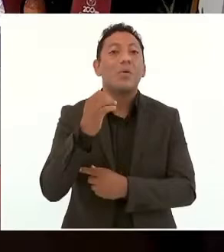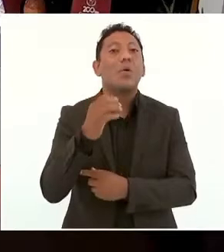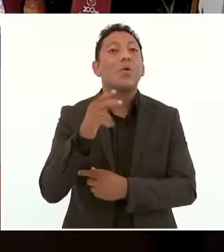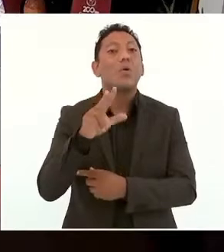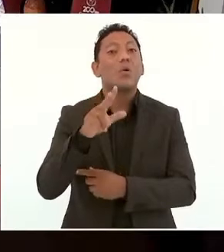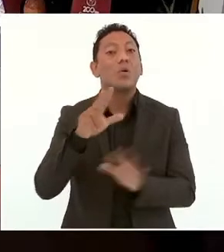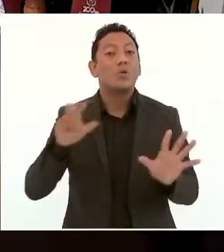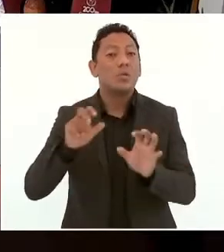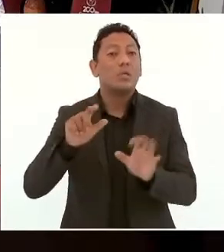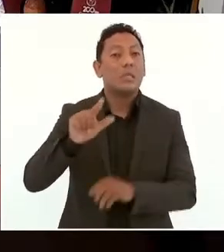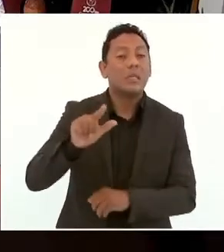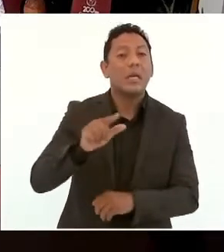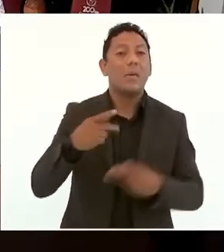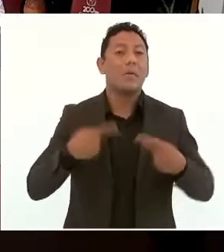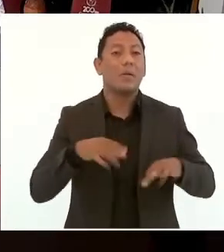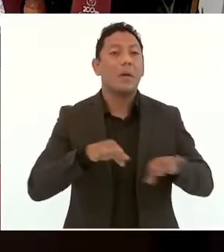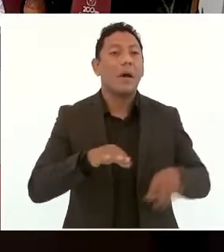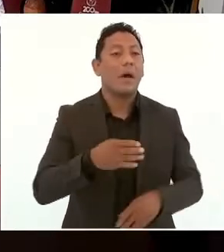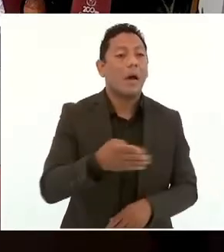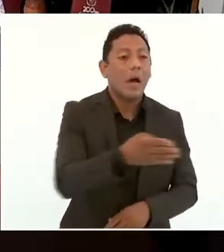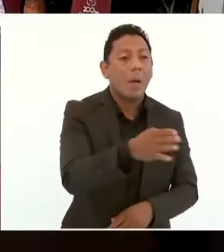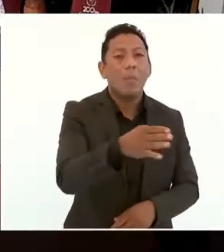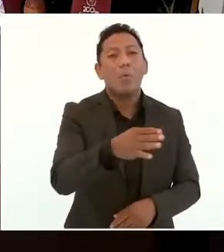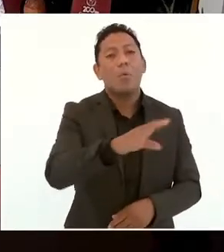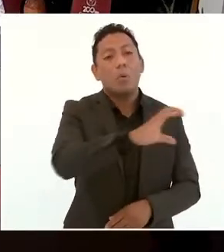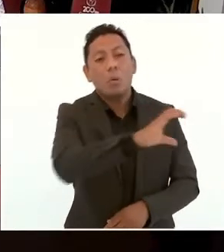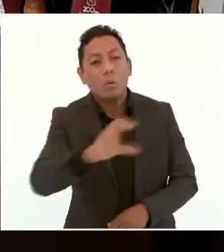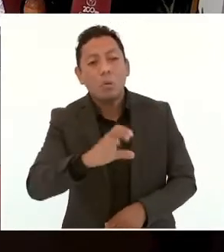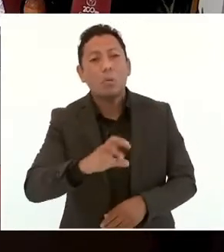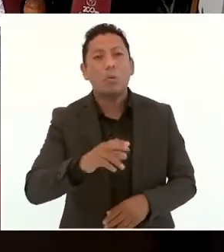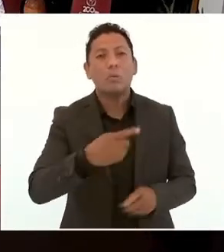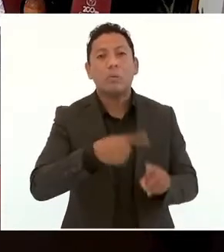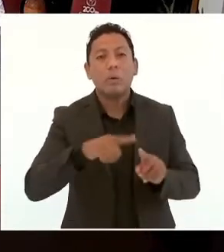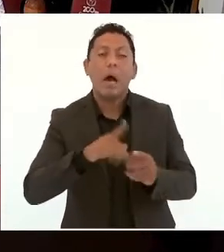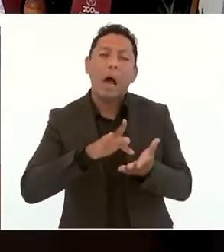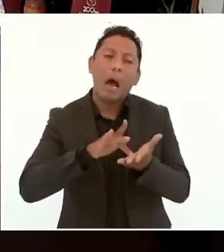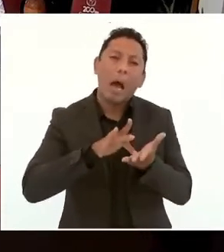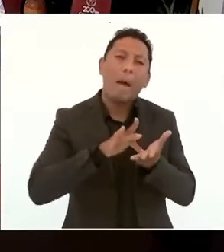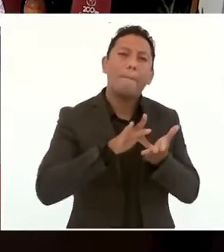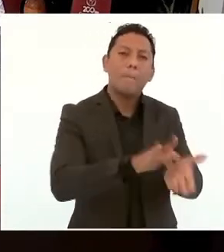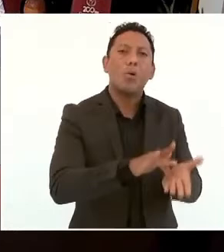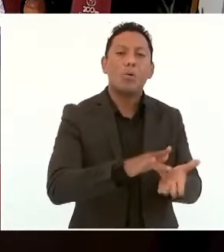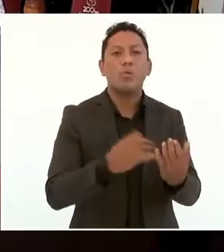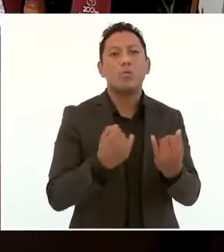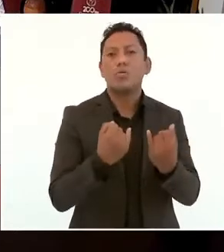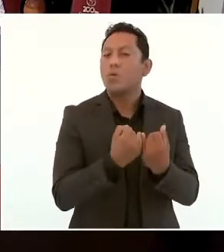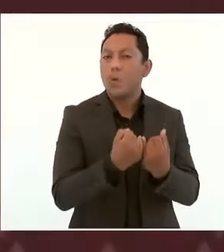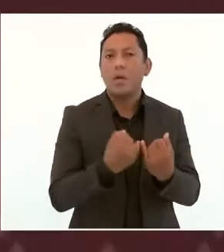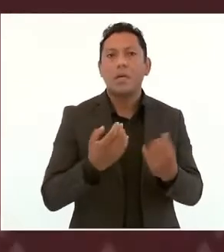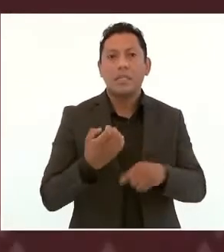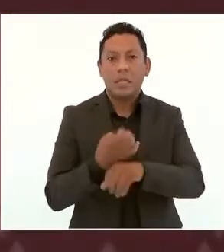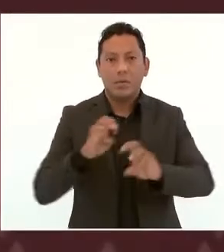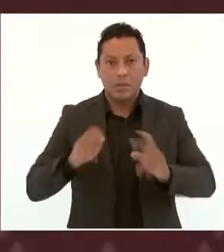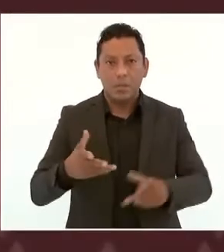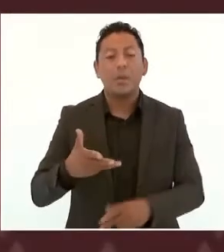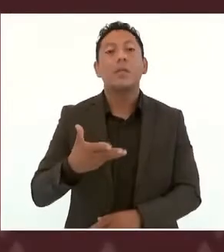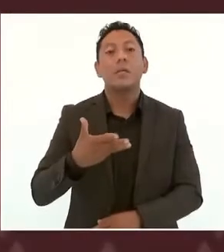349,817 campesinos y pescadores reciben apoyos económicos de manera directa. Hay en